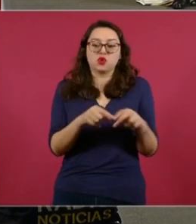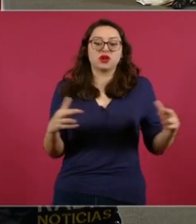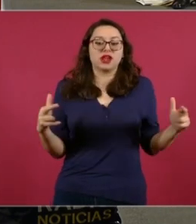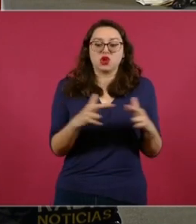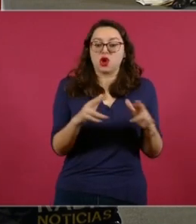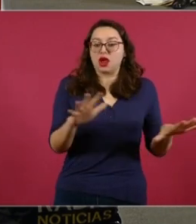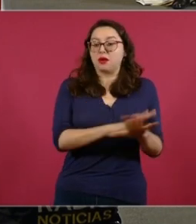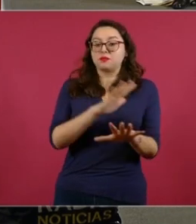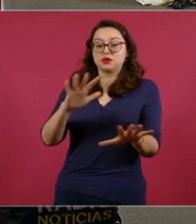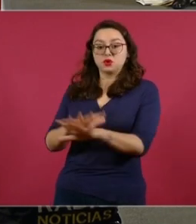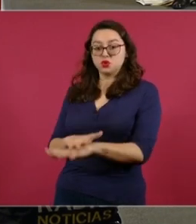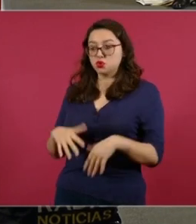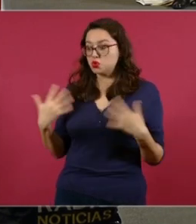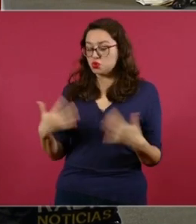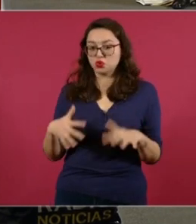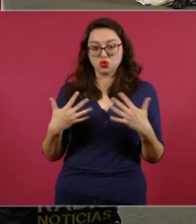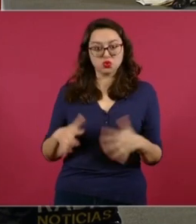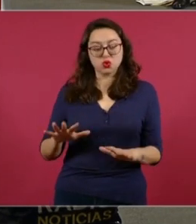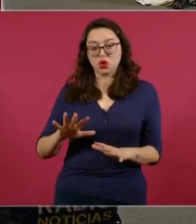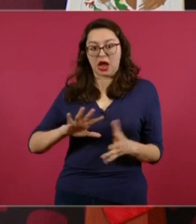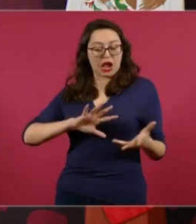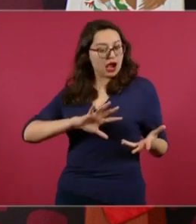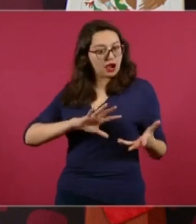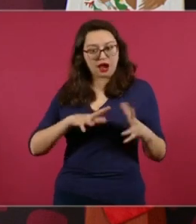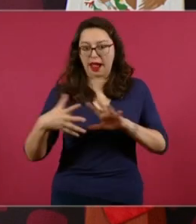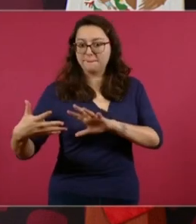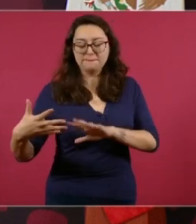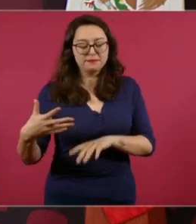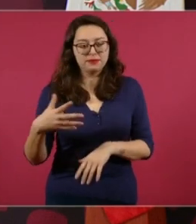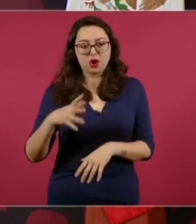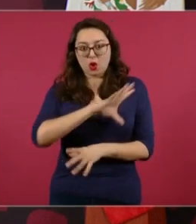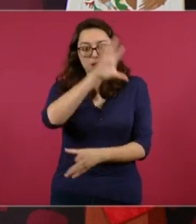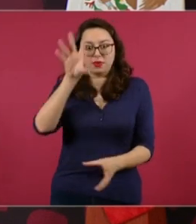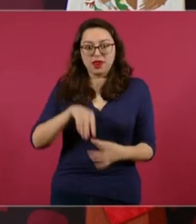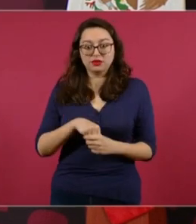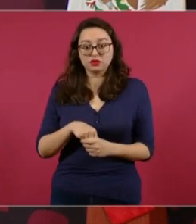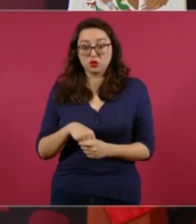un viraje completo. No es el único caso,